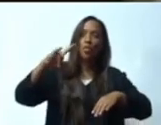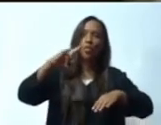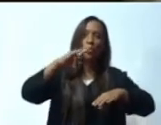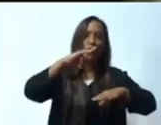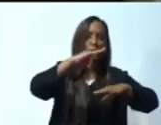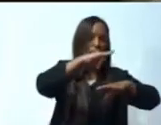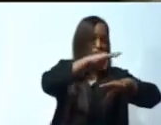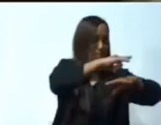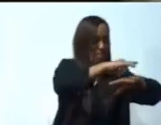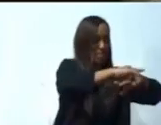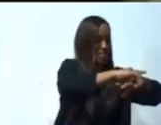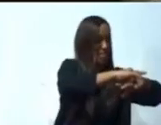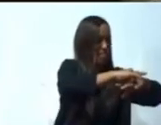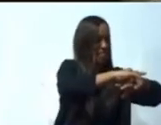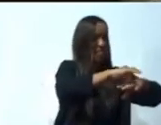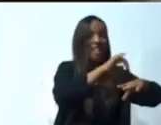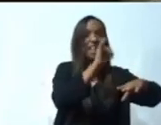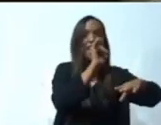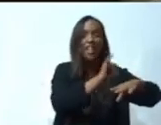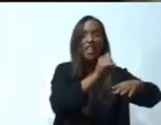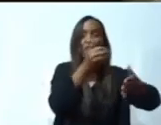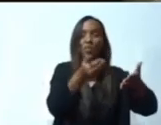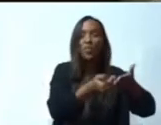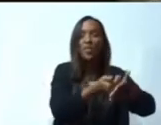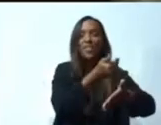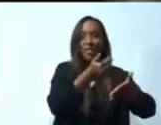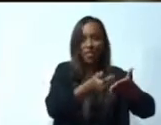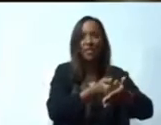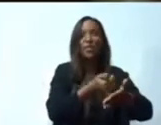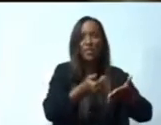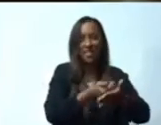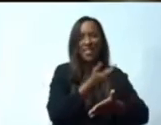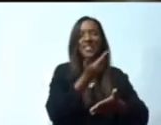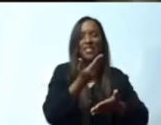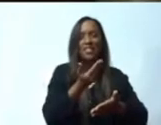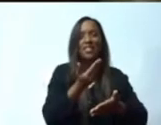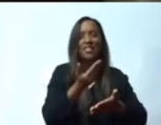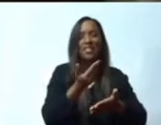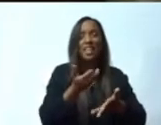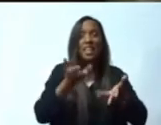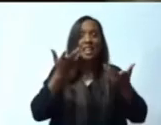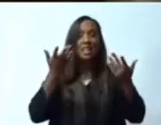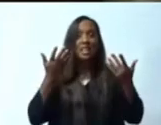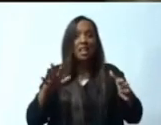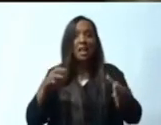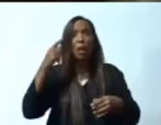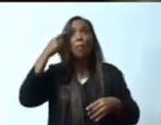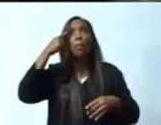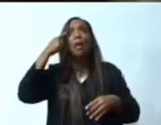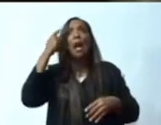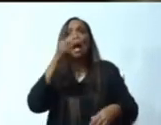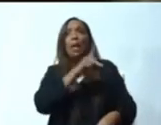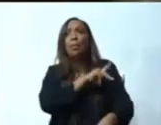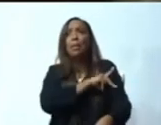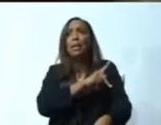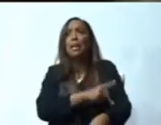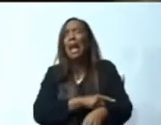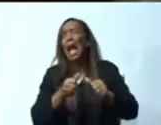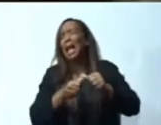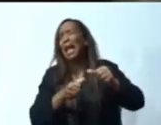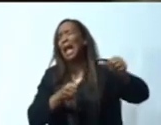lejos, ni mucho menos. Ya hoy tenemos una aerolínea que va desde El